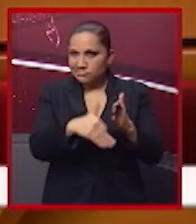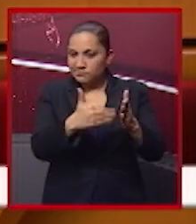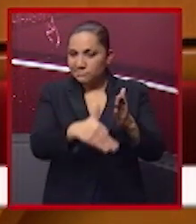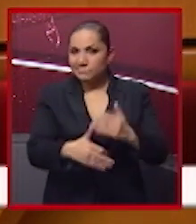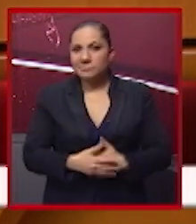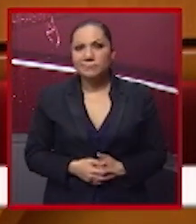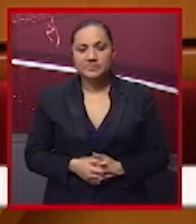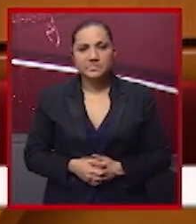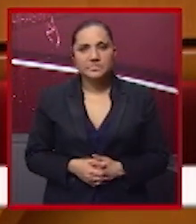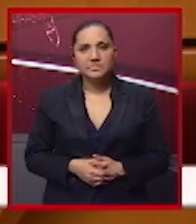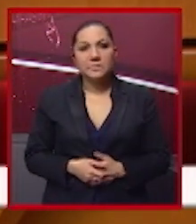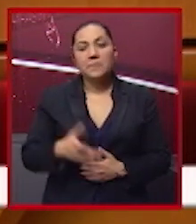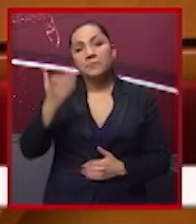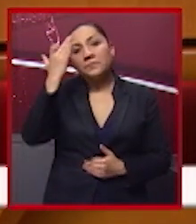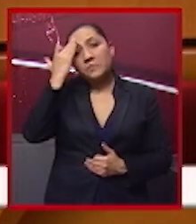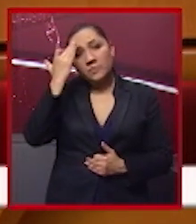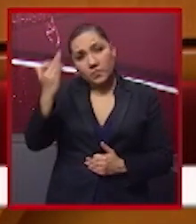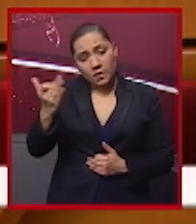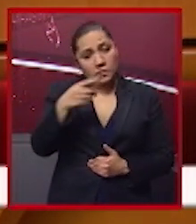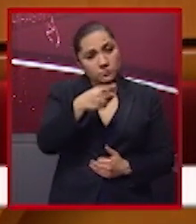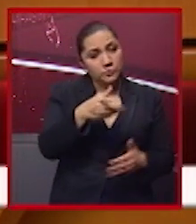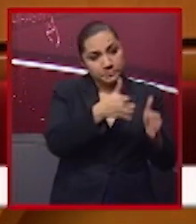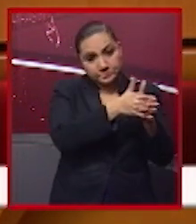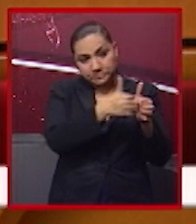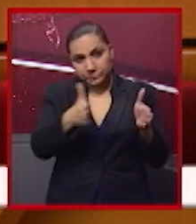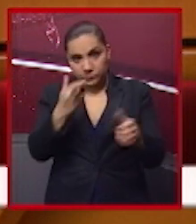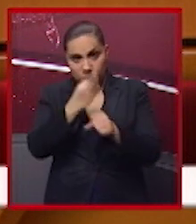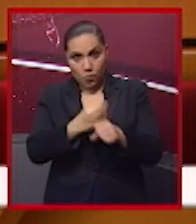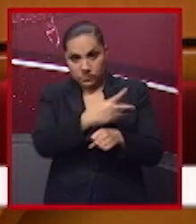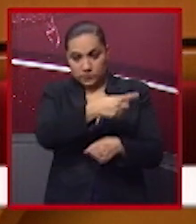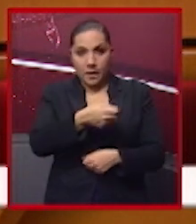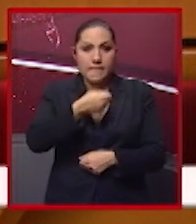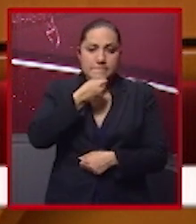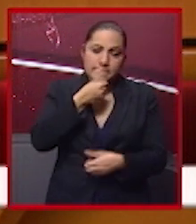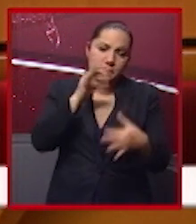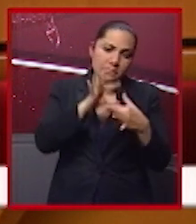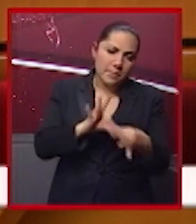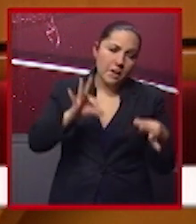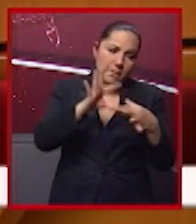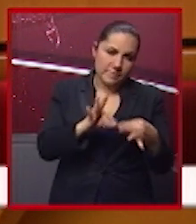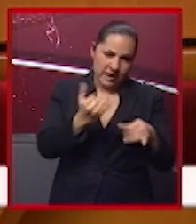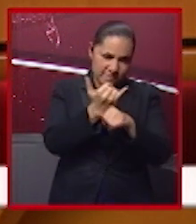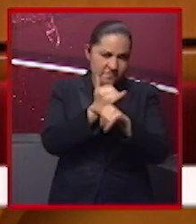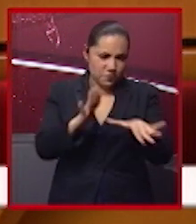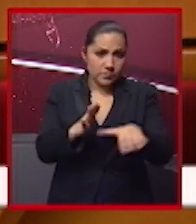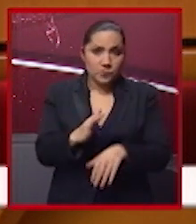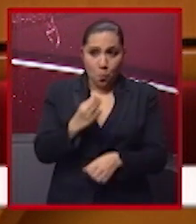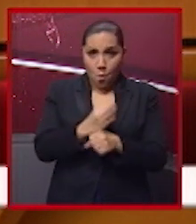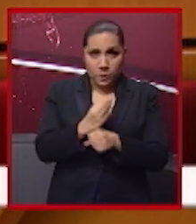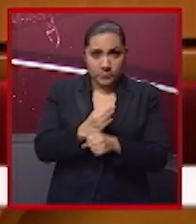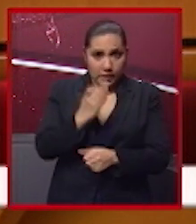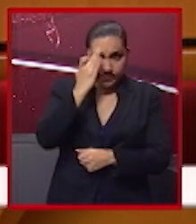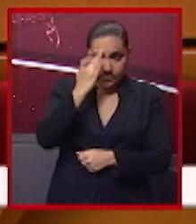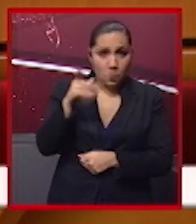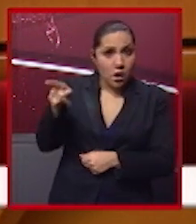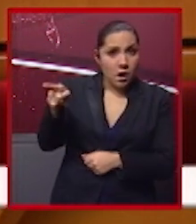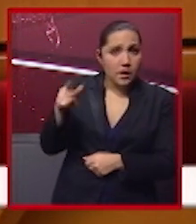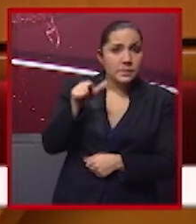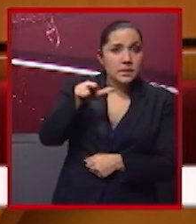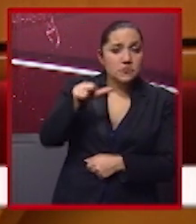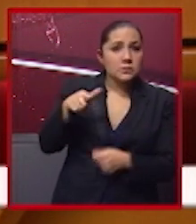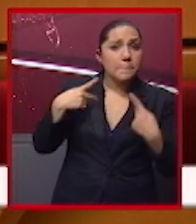Porque durante el tiempo en que se desarrolle esta comparecencia en México, aproximadamente 17 personas sufrirán una muerte